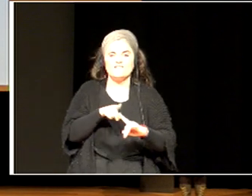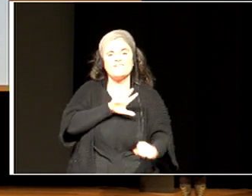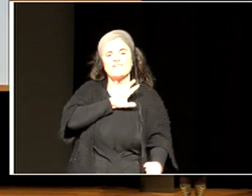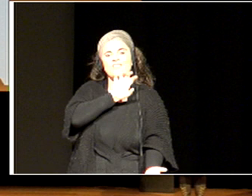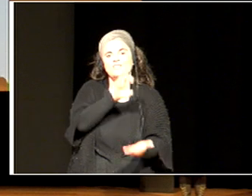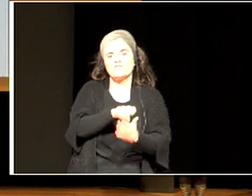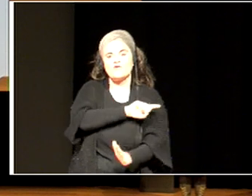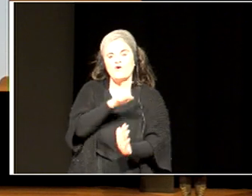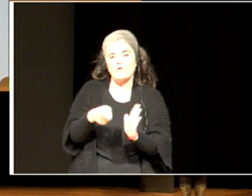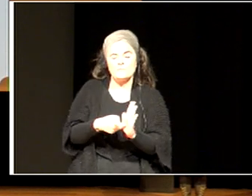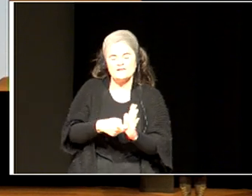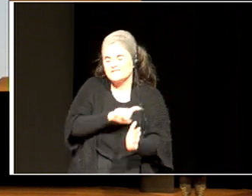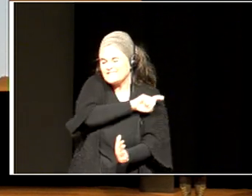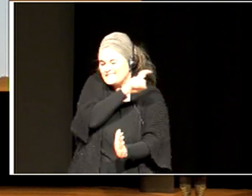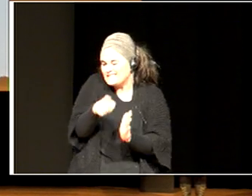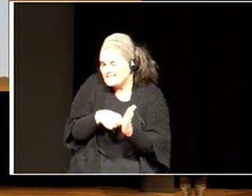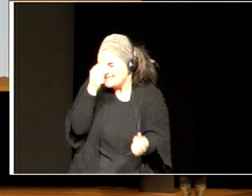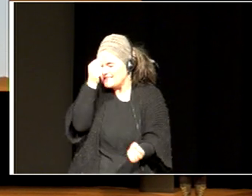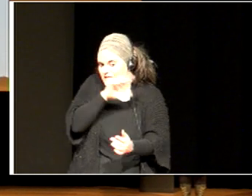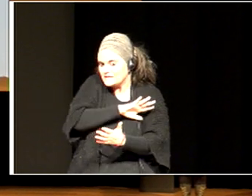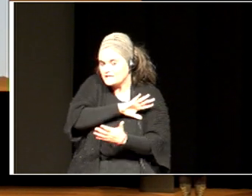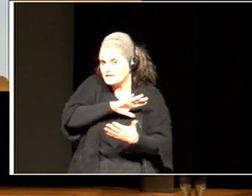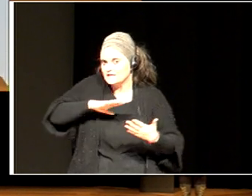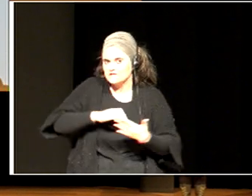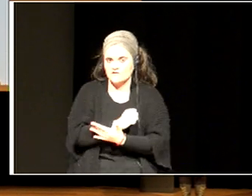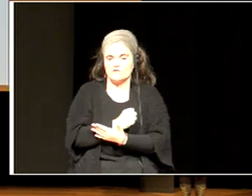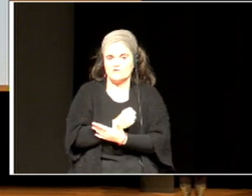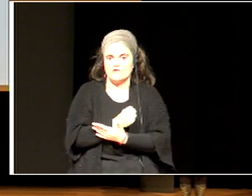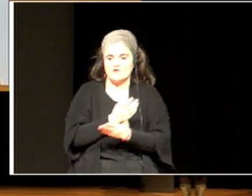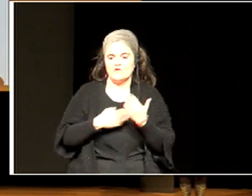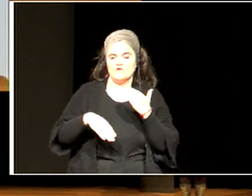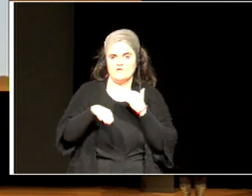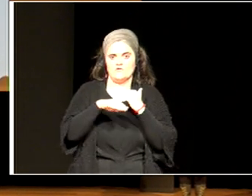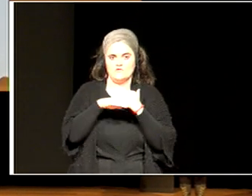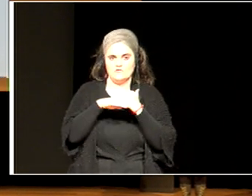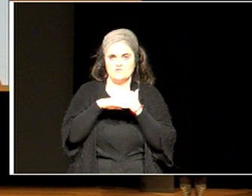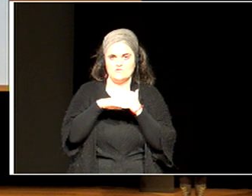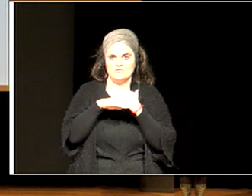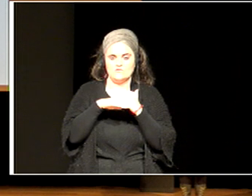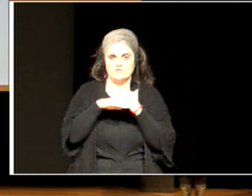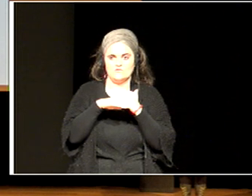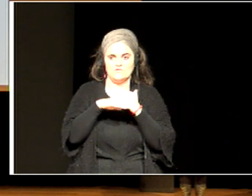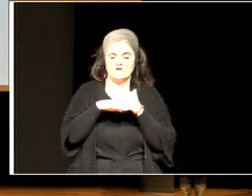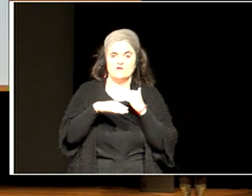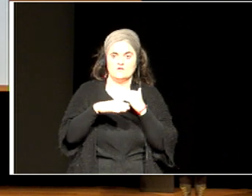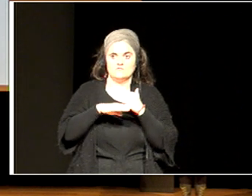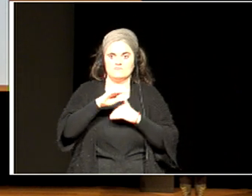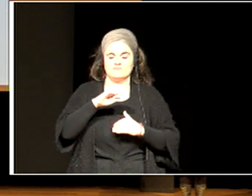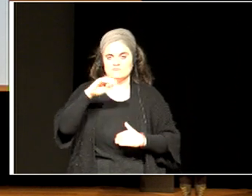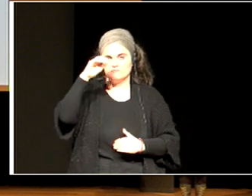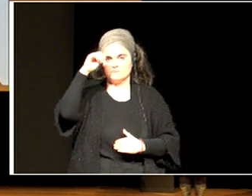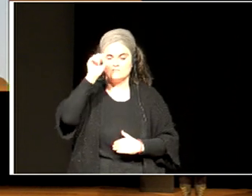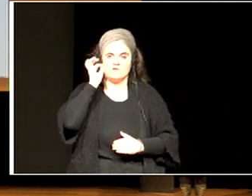hay ni un solo milímetro de un centro educativo que pueda dejar de ser educativo y por supuesto inmediatamente